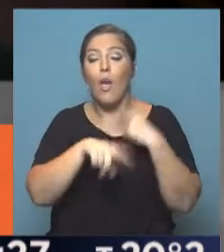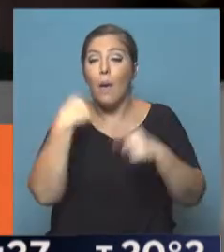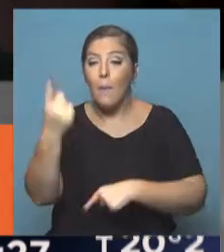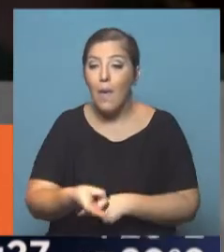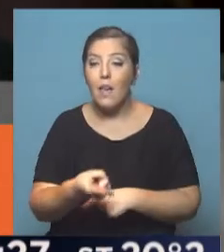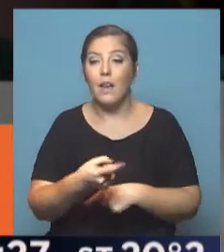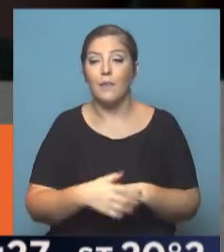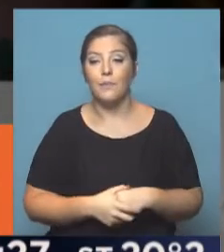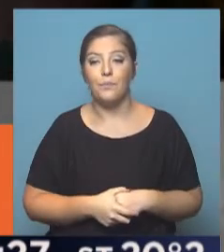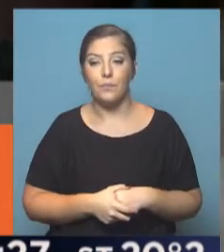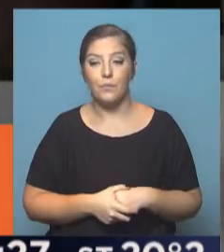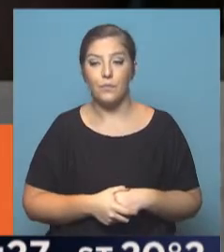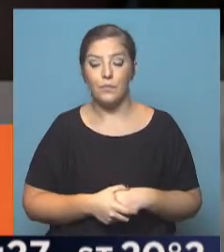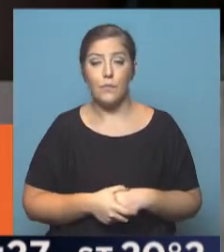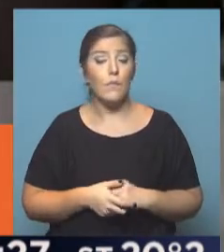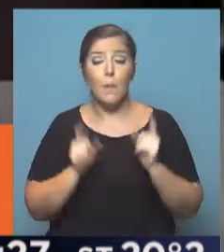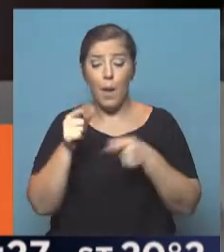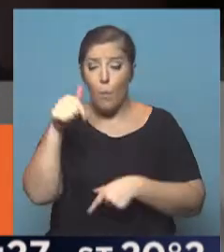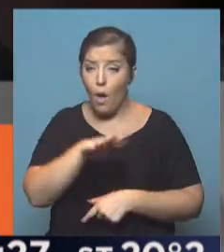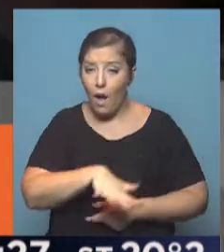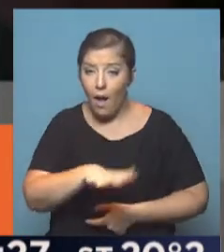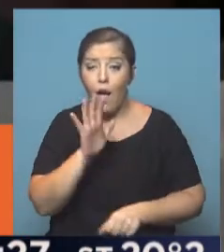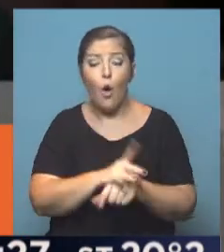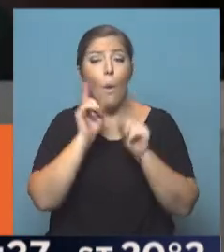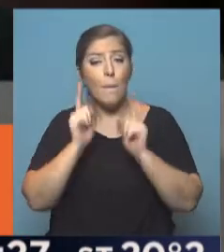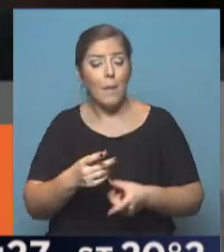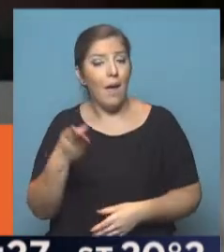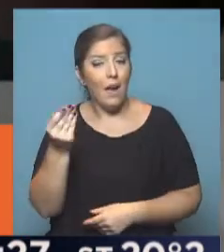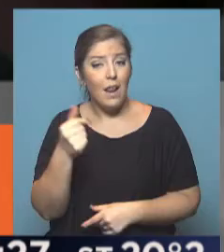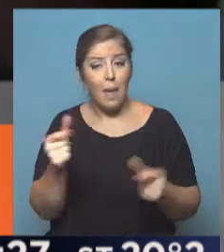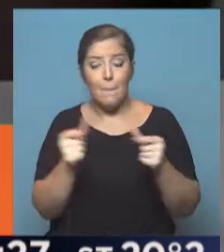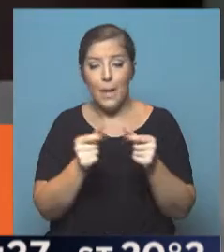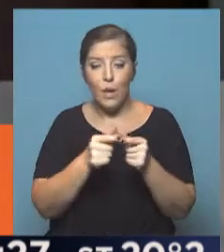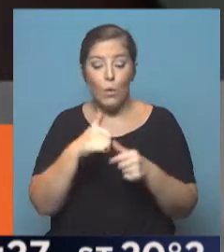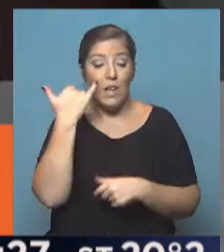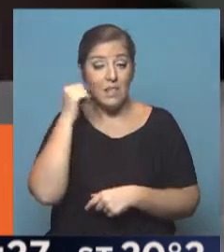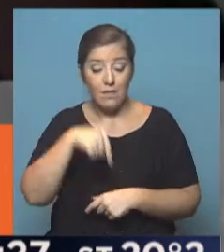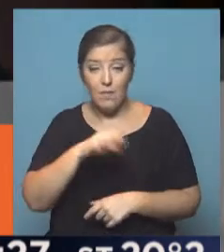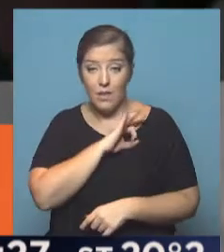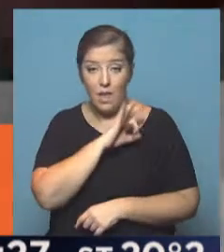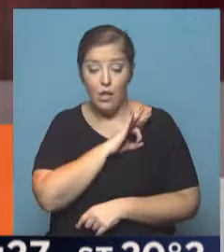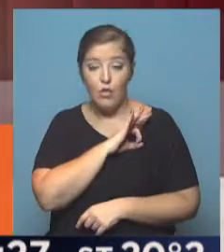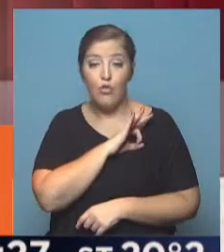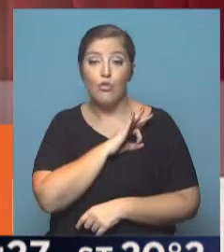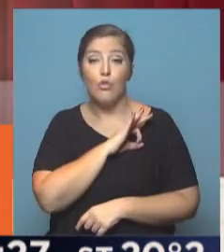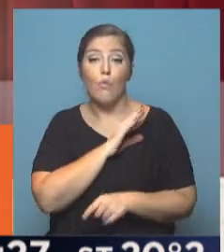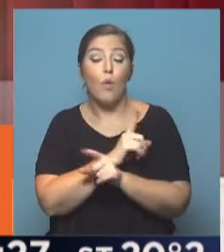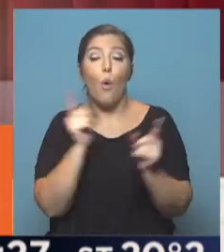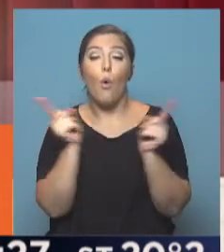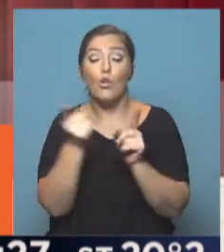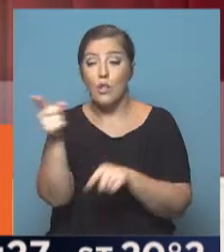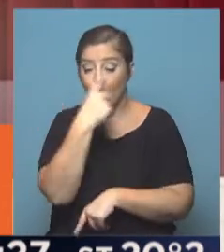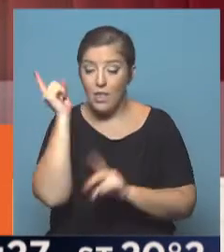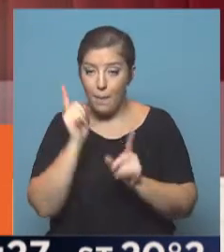siguiente vamos a estar haciendo lo mismo acá, con la misma calidad de películas que hemos hecho este año, acompañadas de un cortometraje